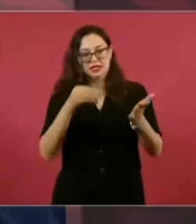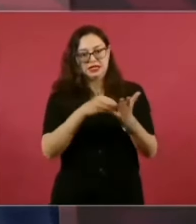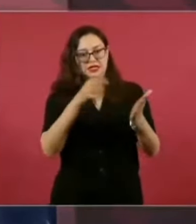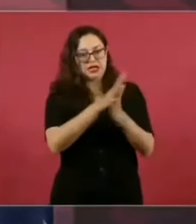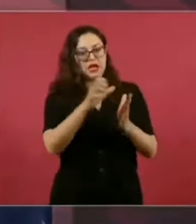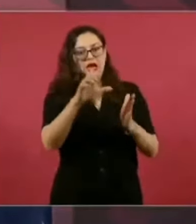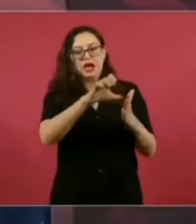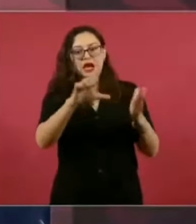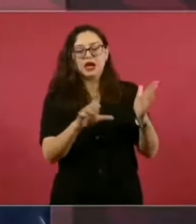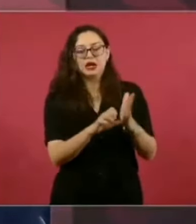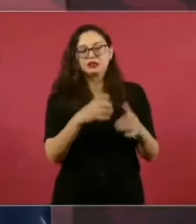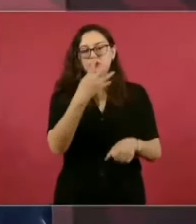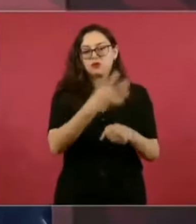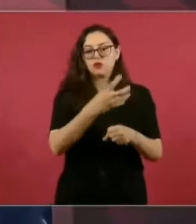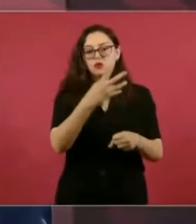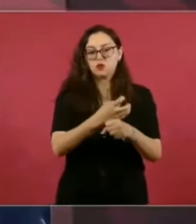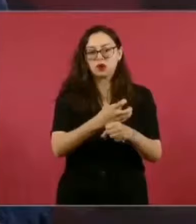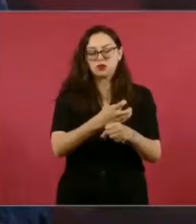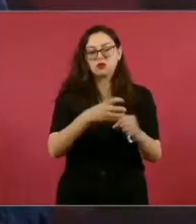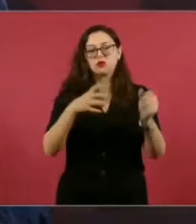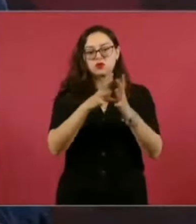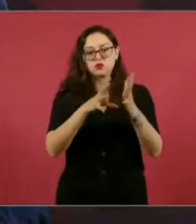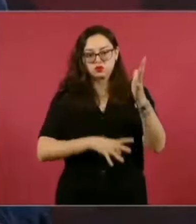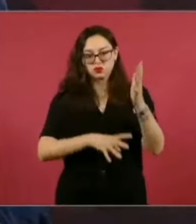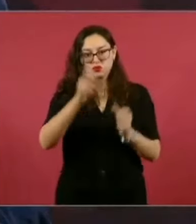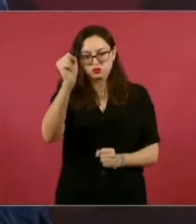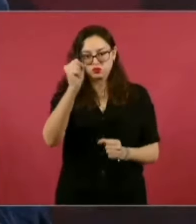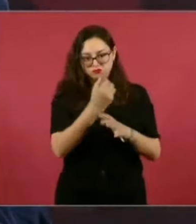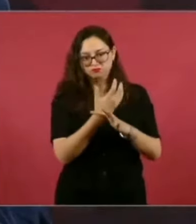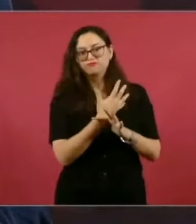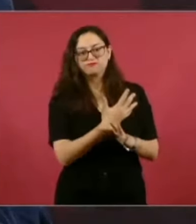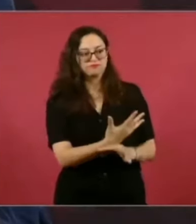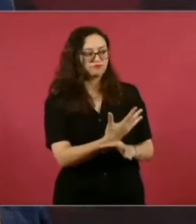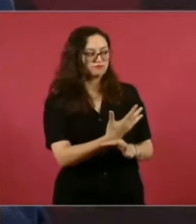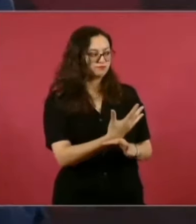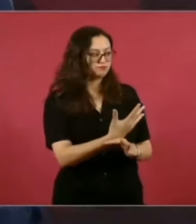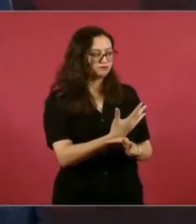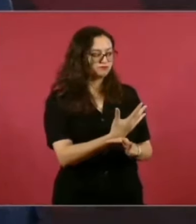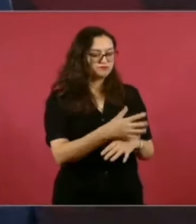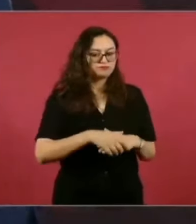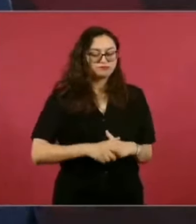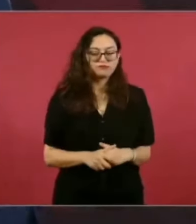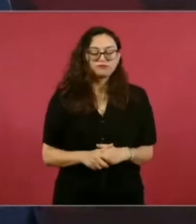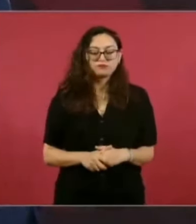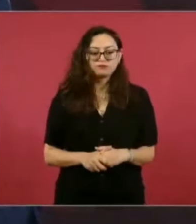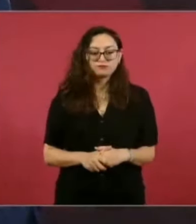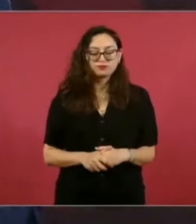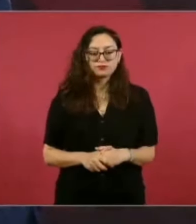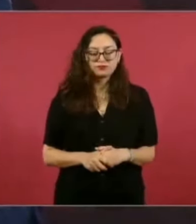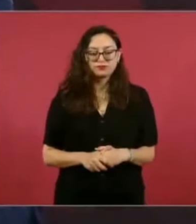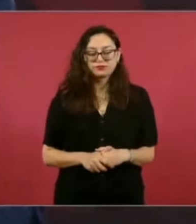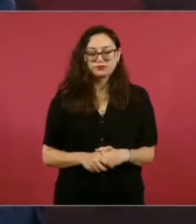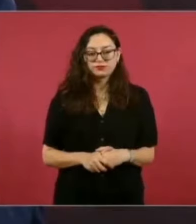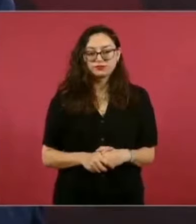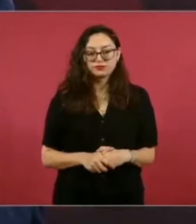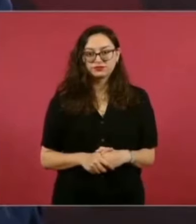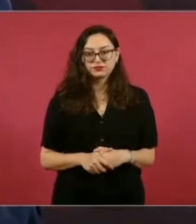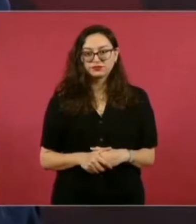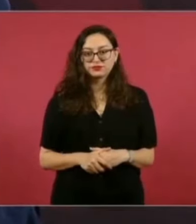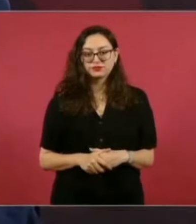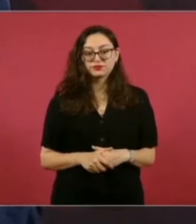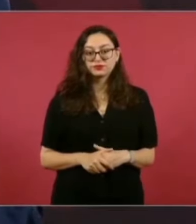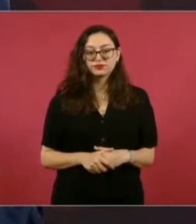el artículo 4 de la Constitución. Y es sobre